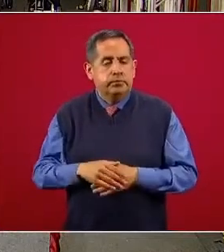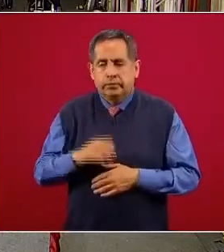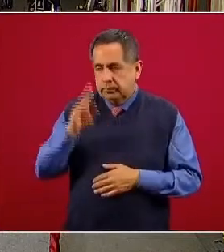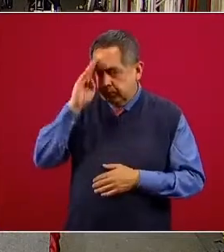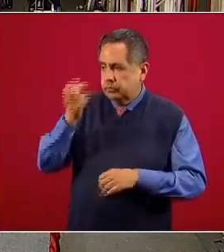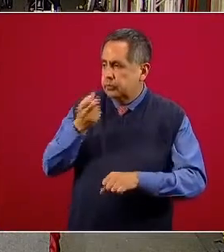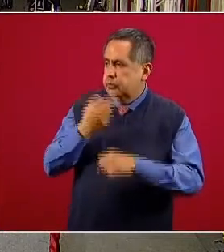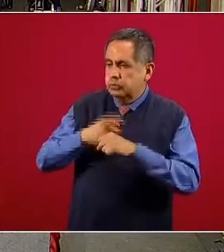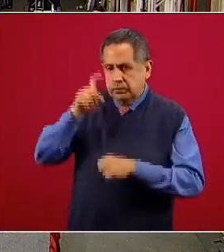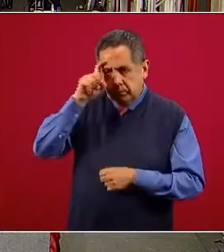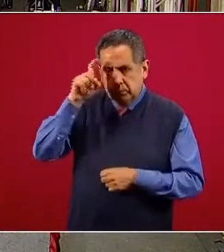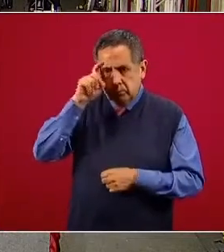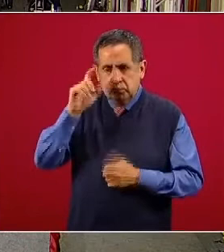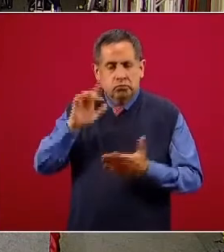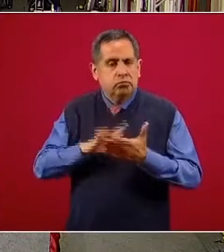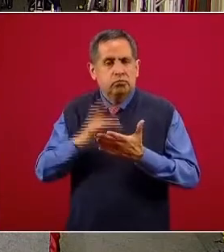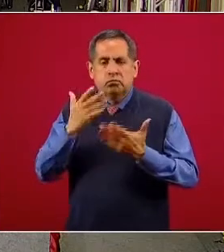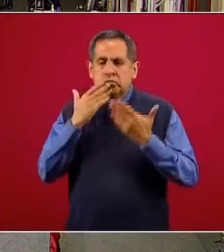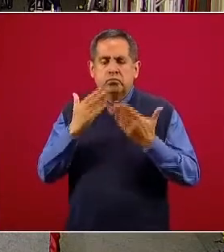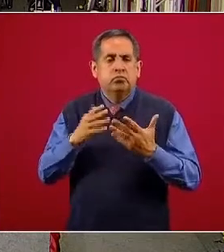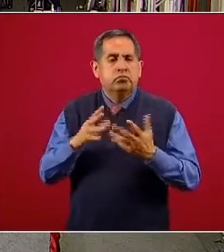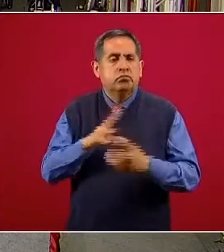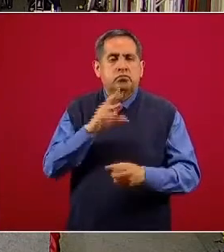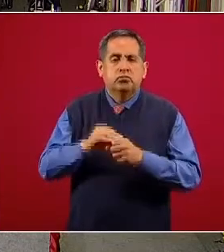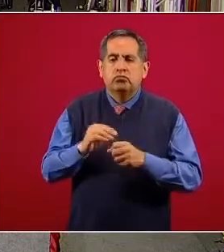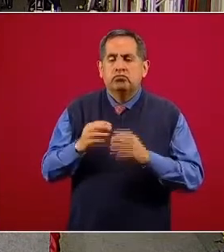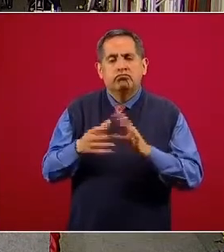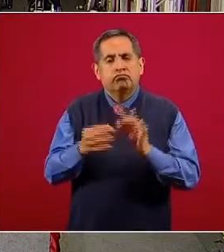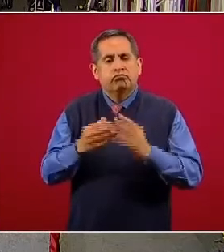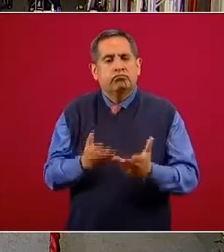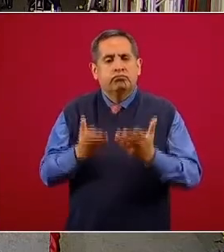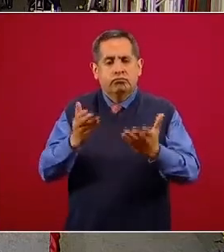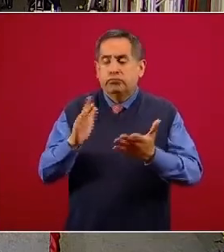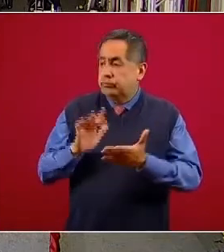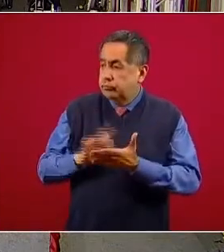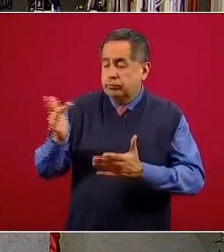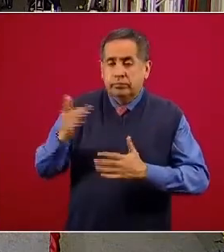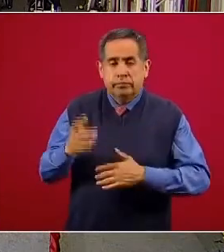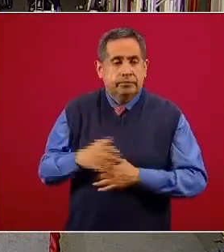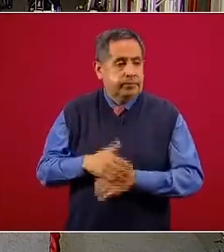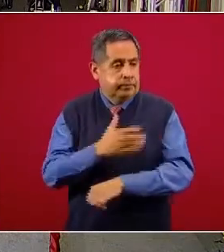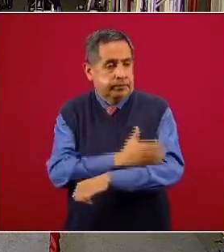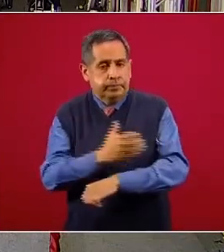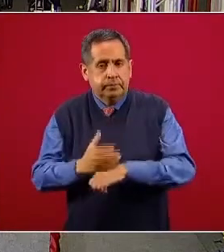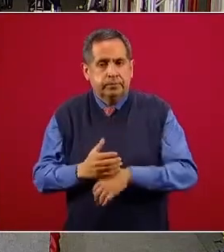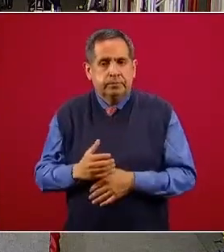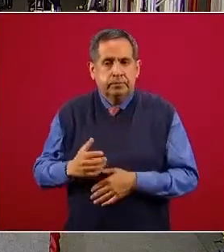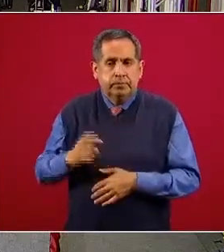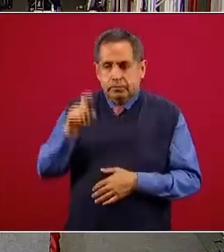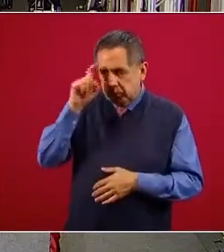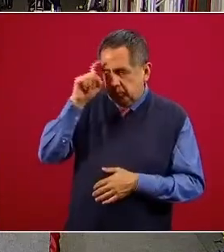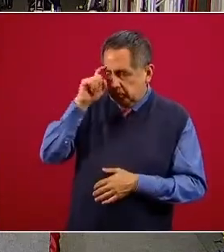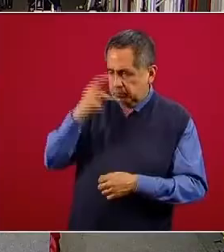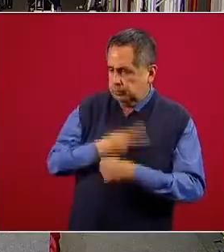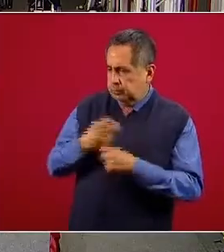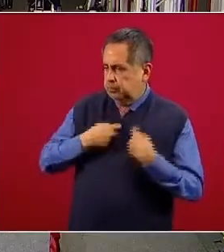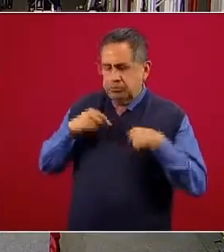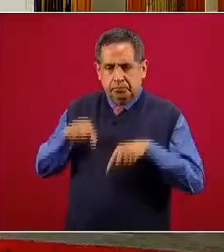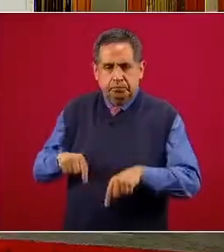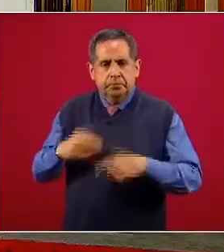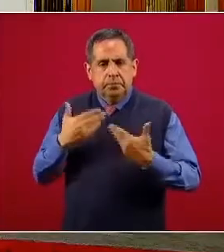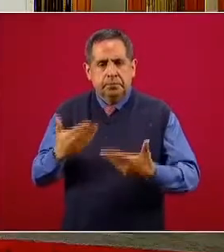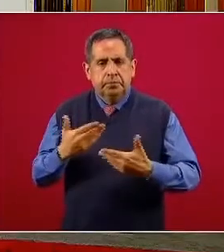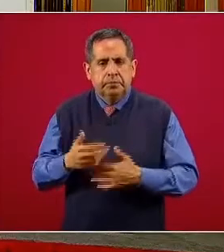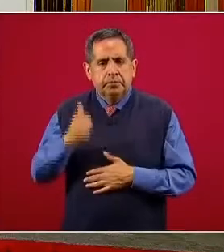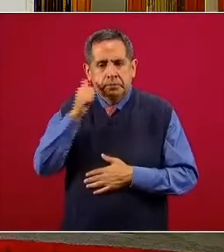López-Gatell. Agradecemos profundamente la invitación. Gracias, compañero Hugo, por esta atenta invitación y